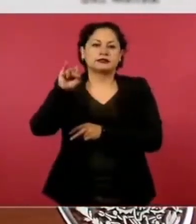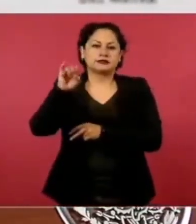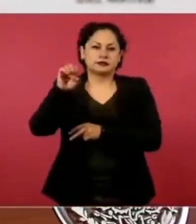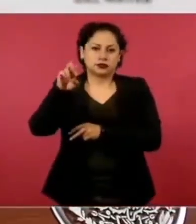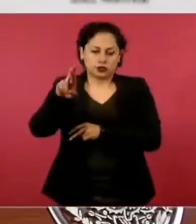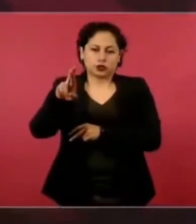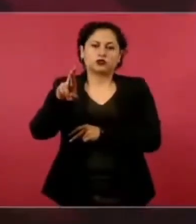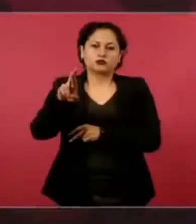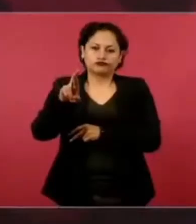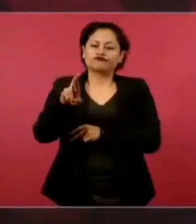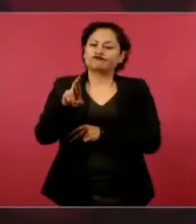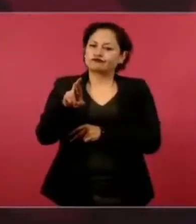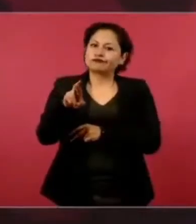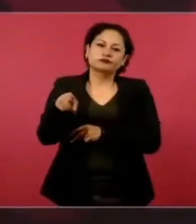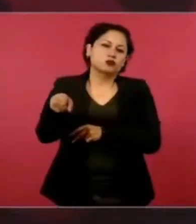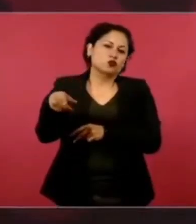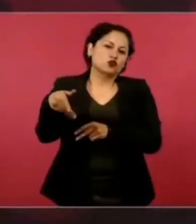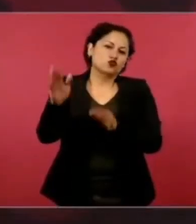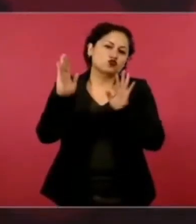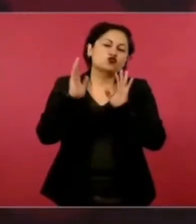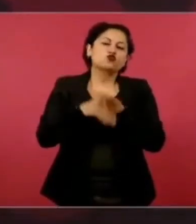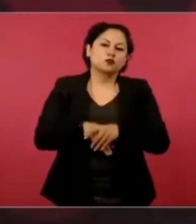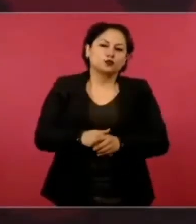no, pues Excelsior sí,